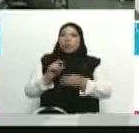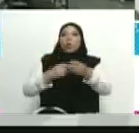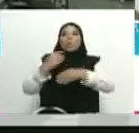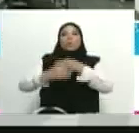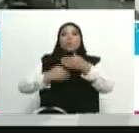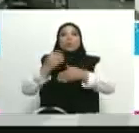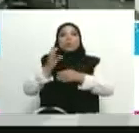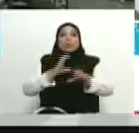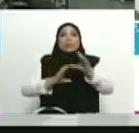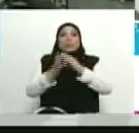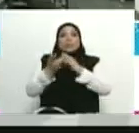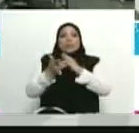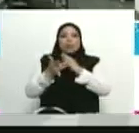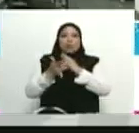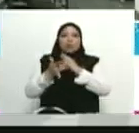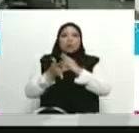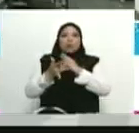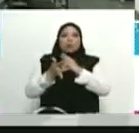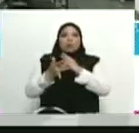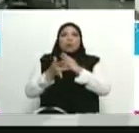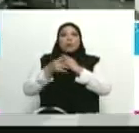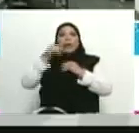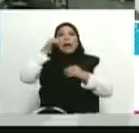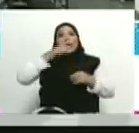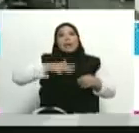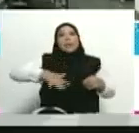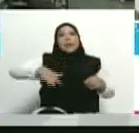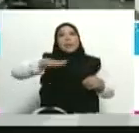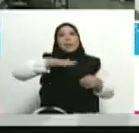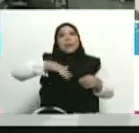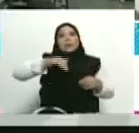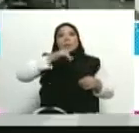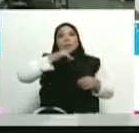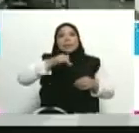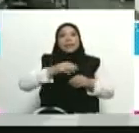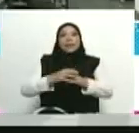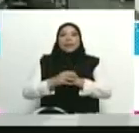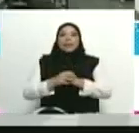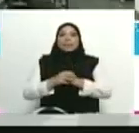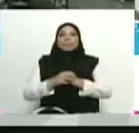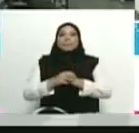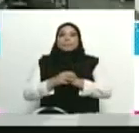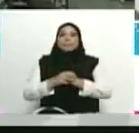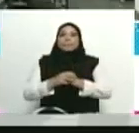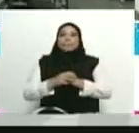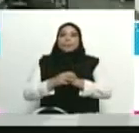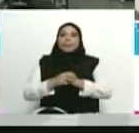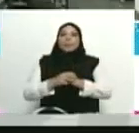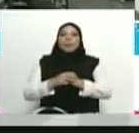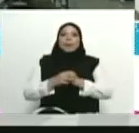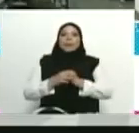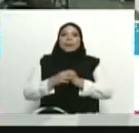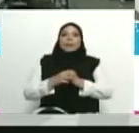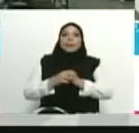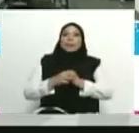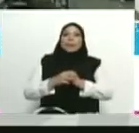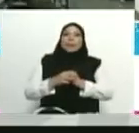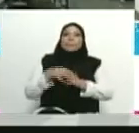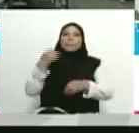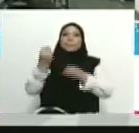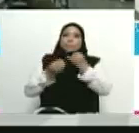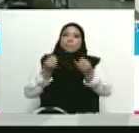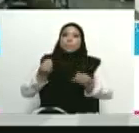productor de ciencia y tecnología desde el Guárico para Venezuela y ojalá esperemos para el mundo. Nos destacamos en tres